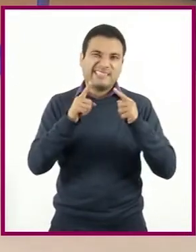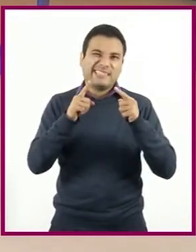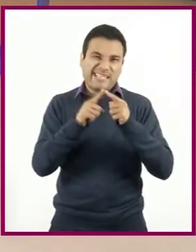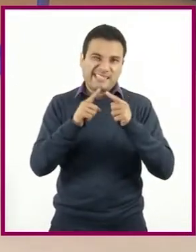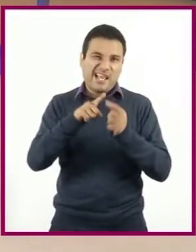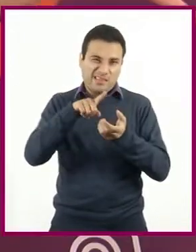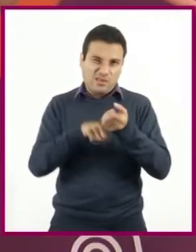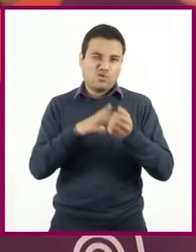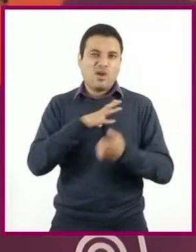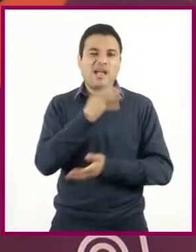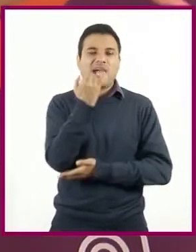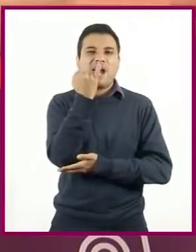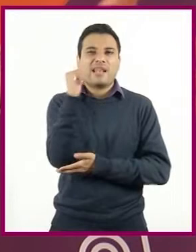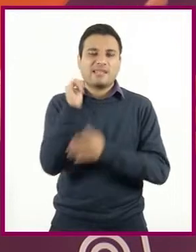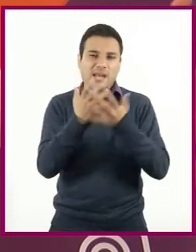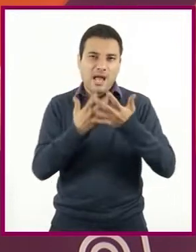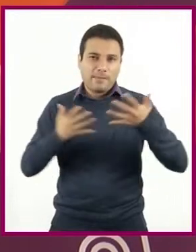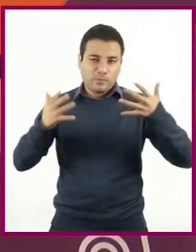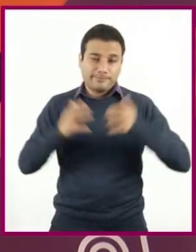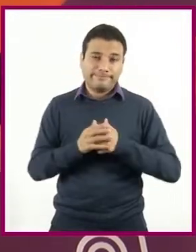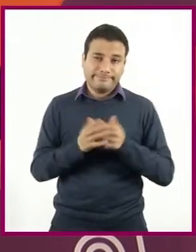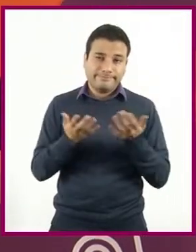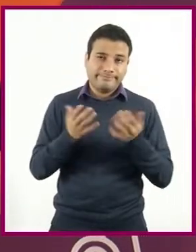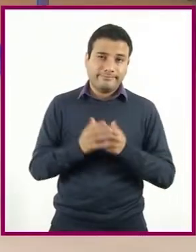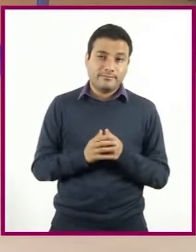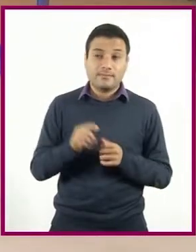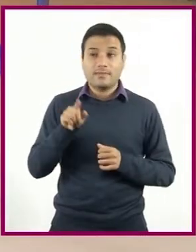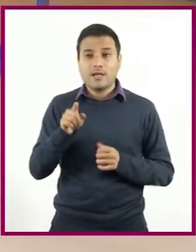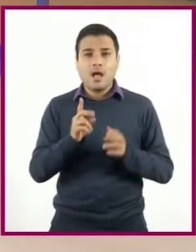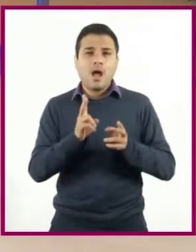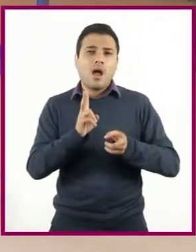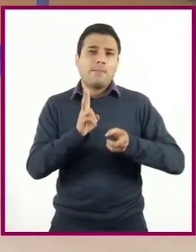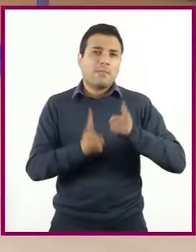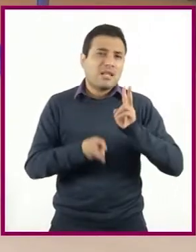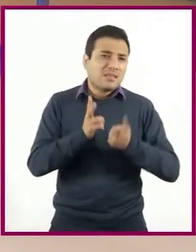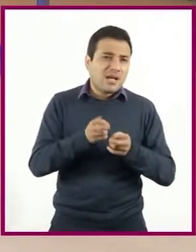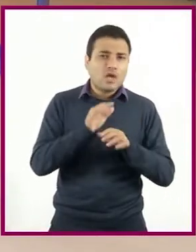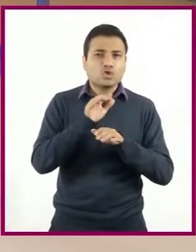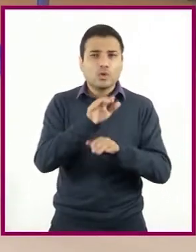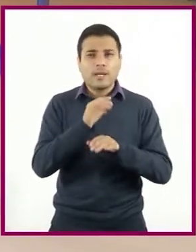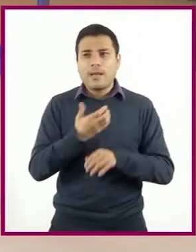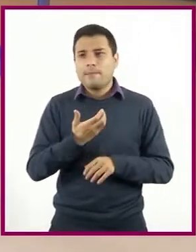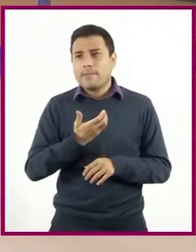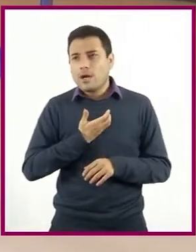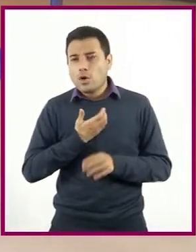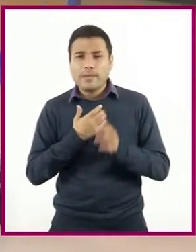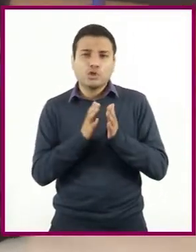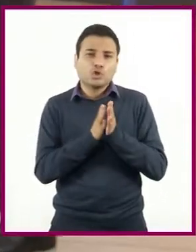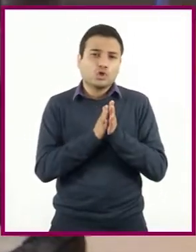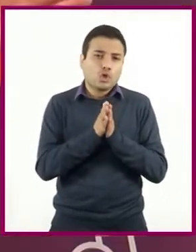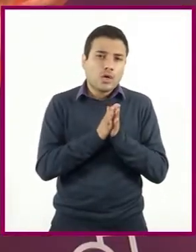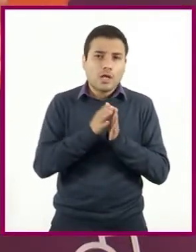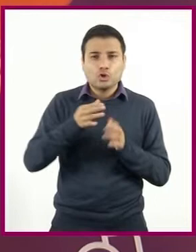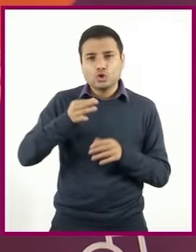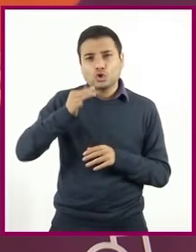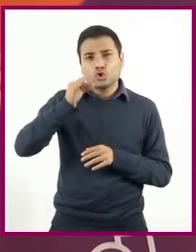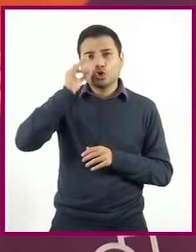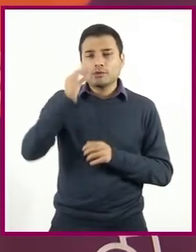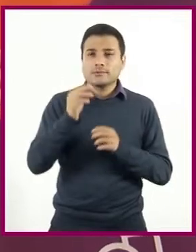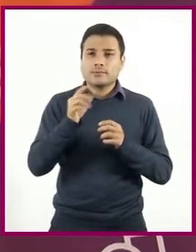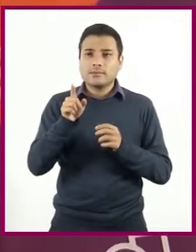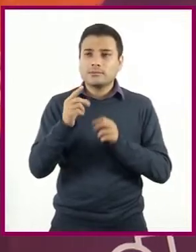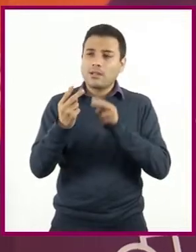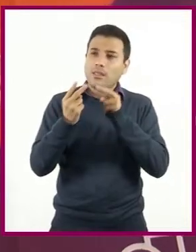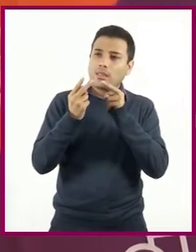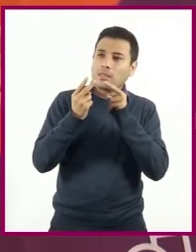amplio. Pero ella, ay, qué más da. Habla de las palomas y tomando chocolate y mirándome directamente a los ojos,